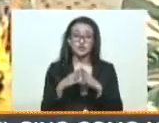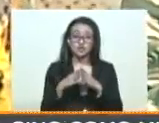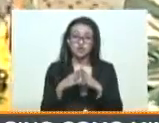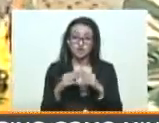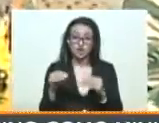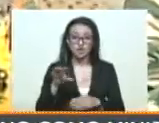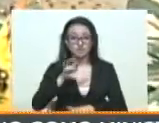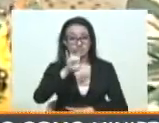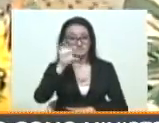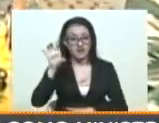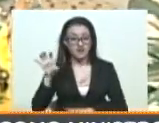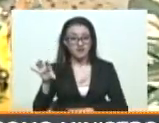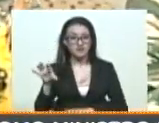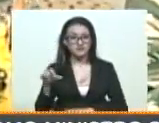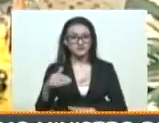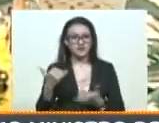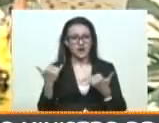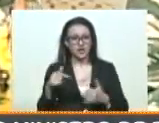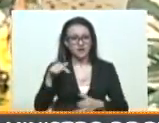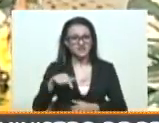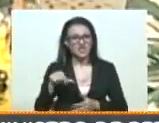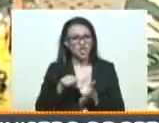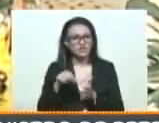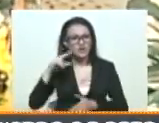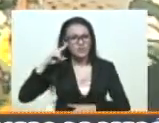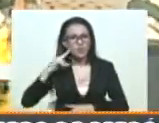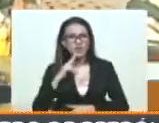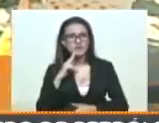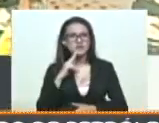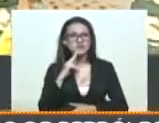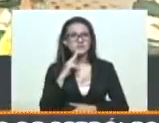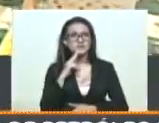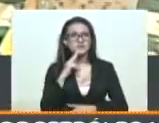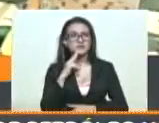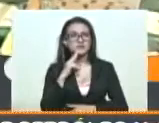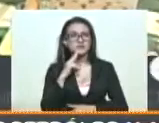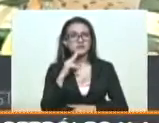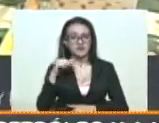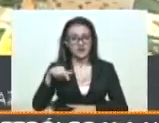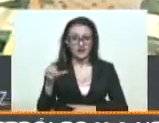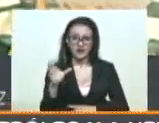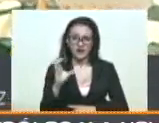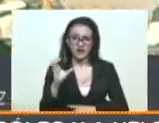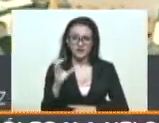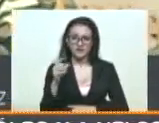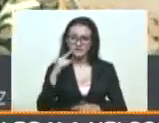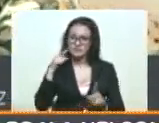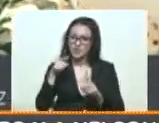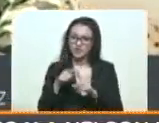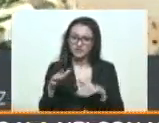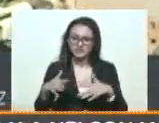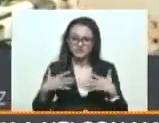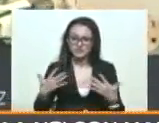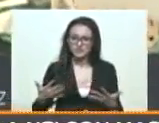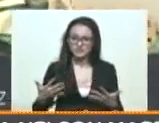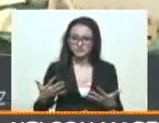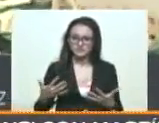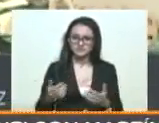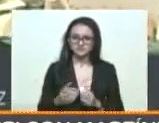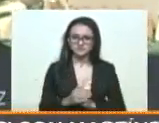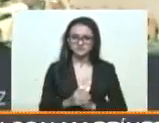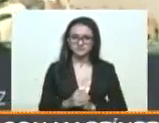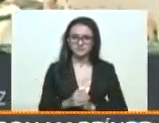Nos encontramos acá en la Avenida Bolívar del Distrito Capital con la finalidad de siguiendo el